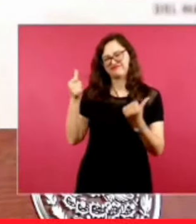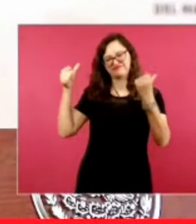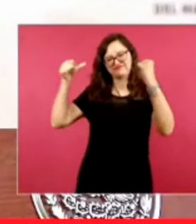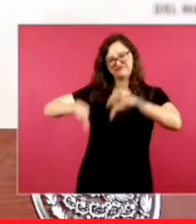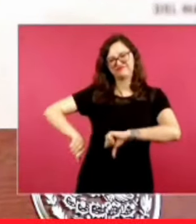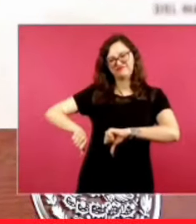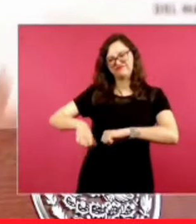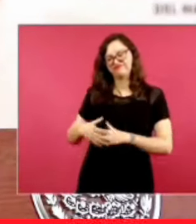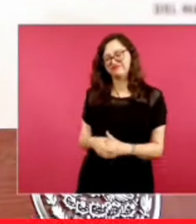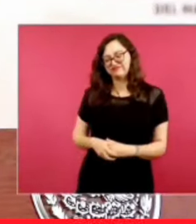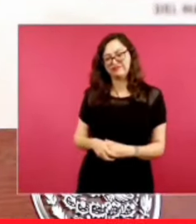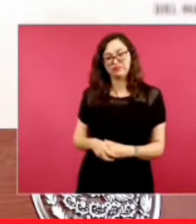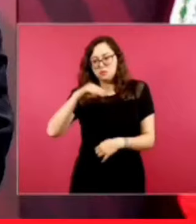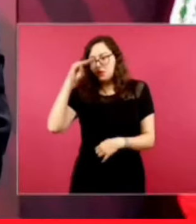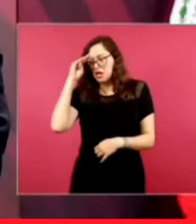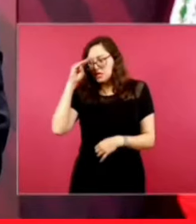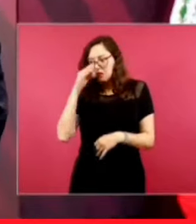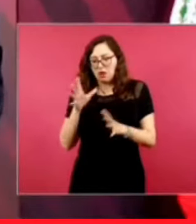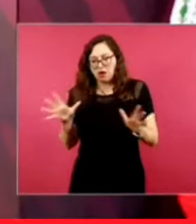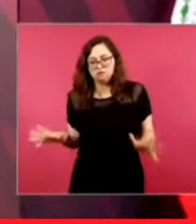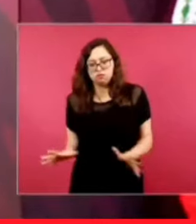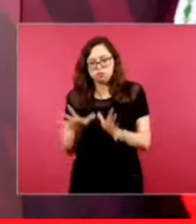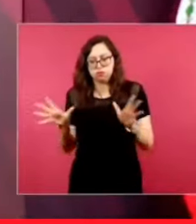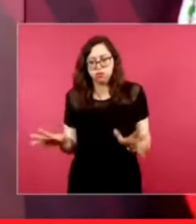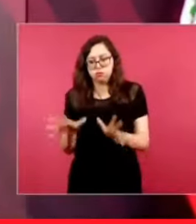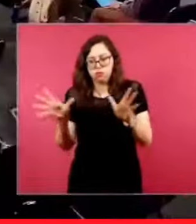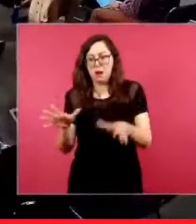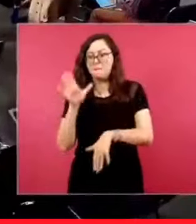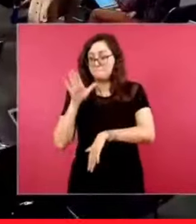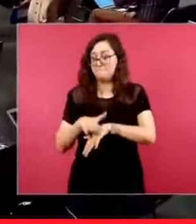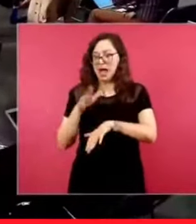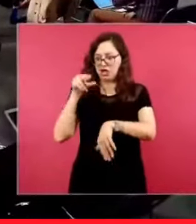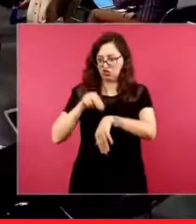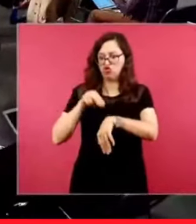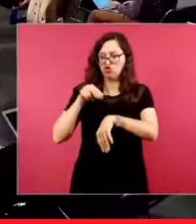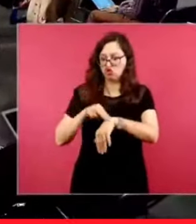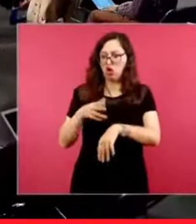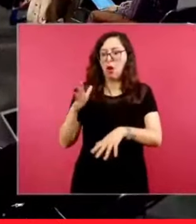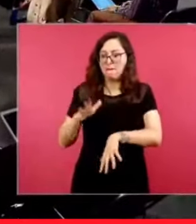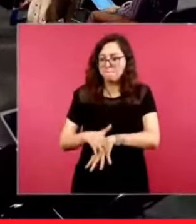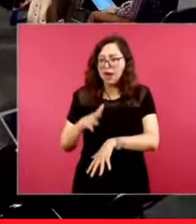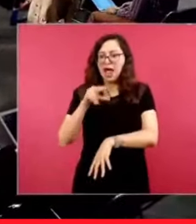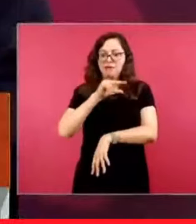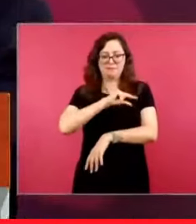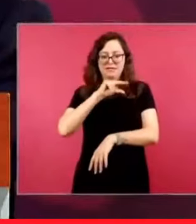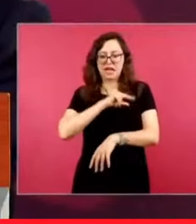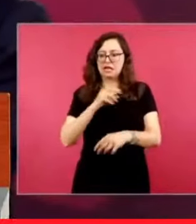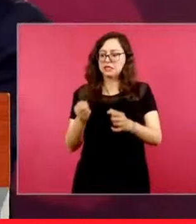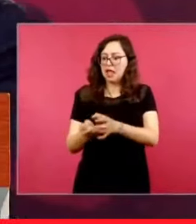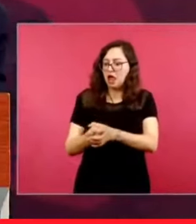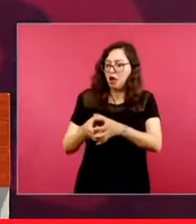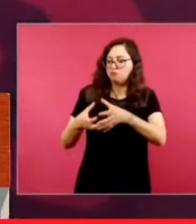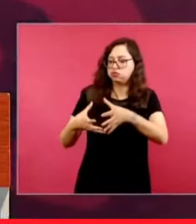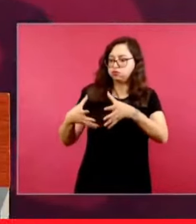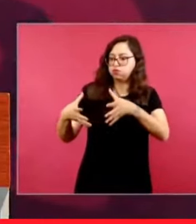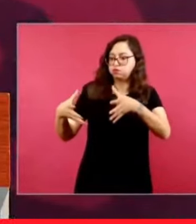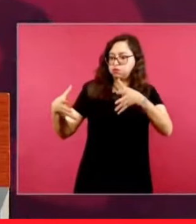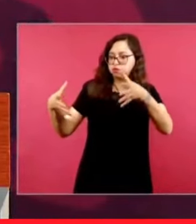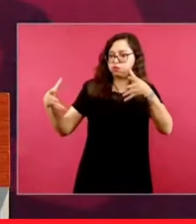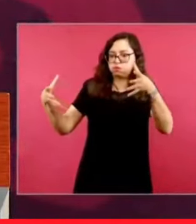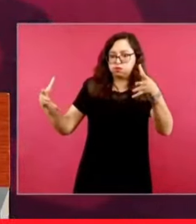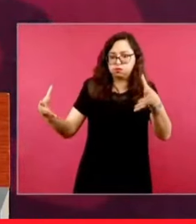admisión entonces eran de que eso era lo correcto porque duró mucho